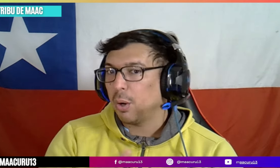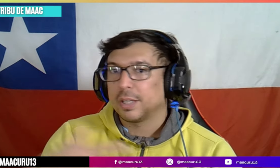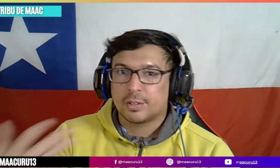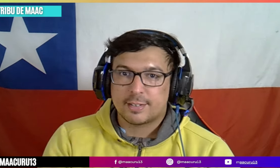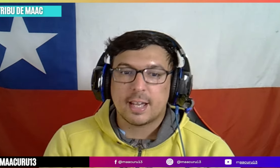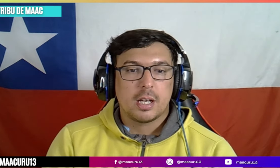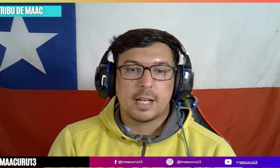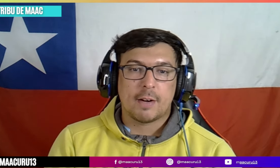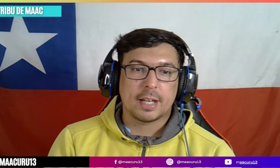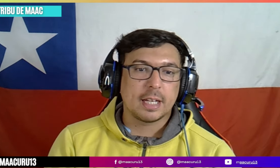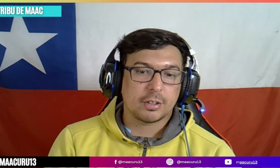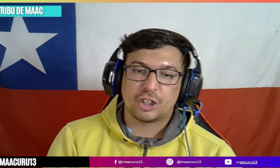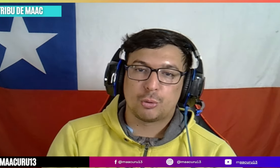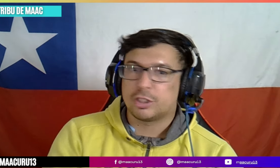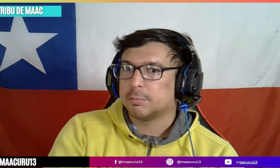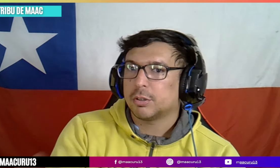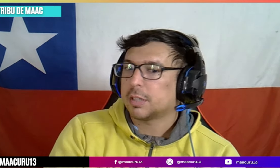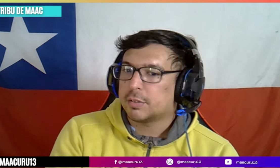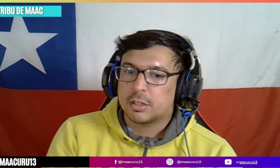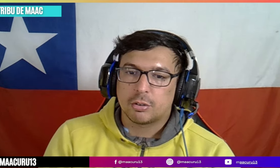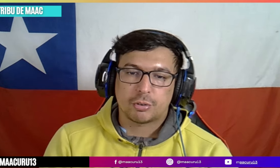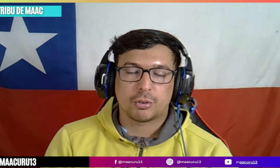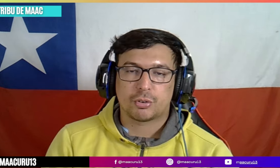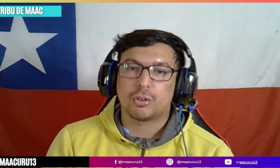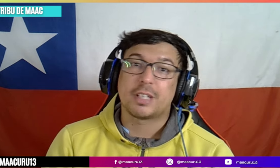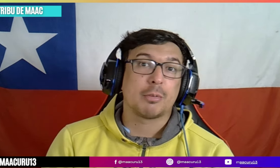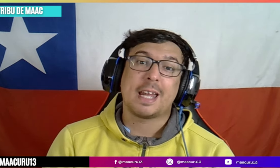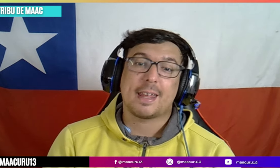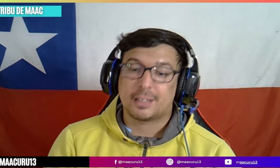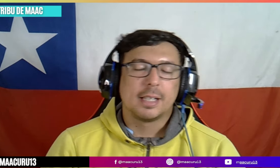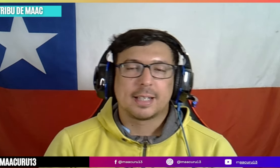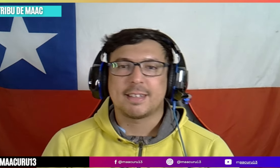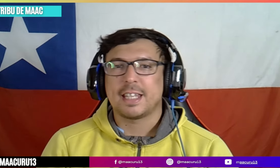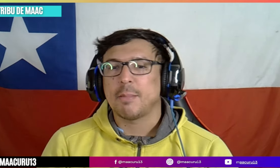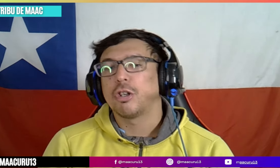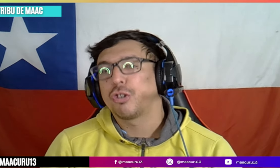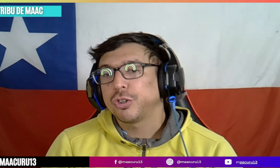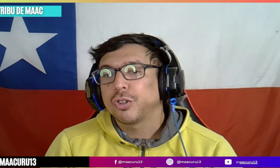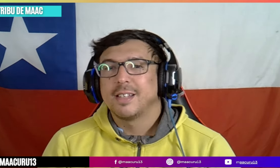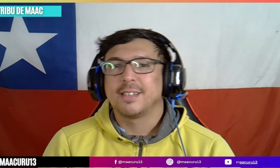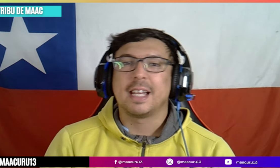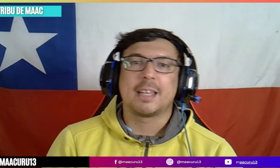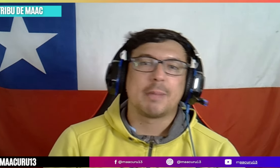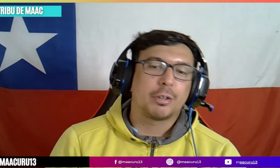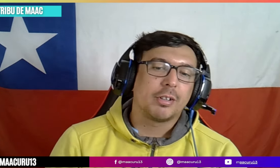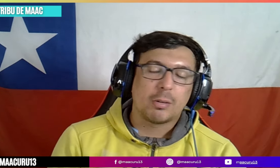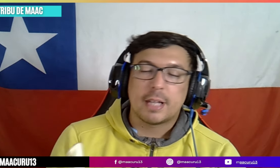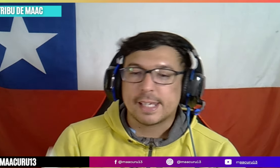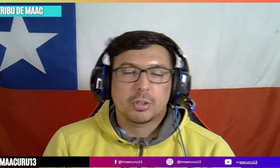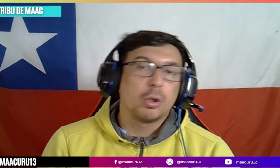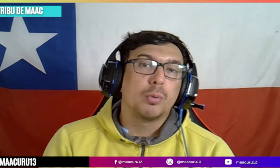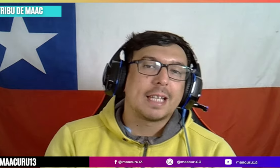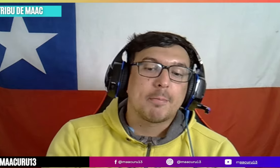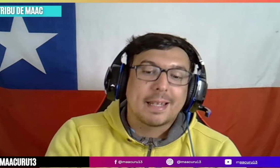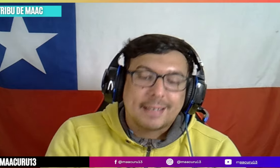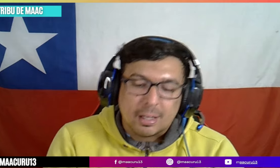Chile o de donde sean. La verdad que sin sus inventos a veces nosotros no seríamos nada. Tipo, ¿qué seríamos nosotros si el que inventó el celular